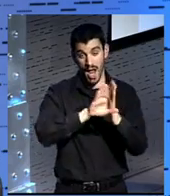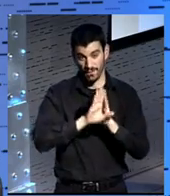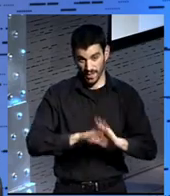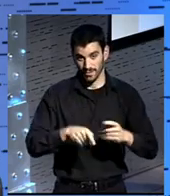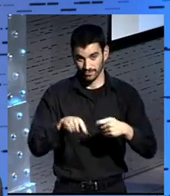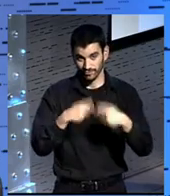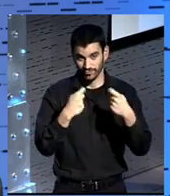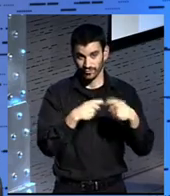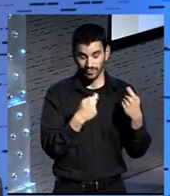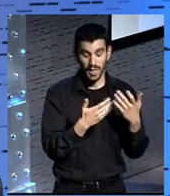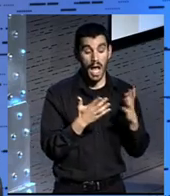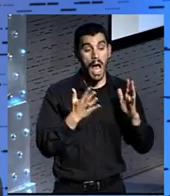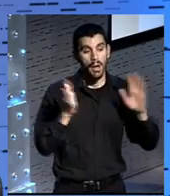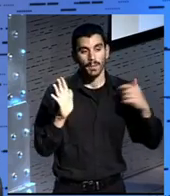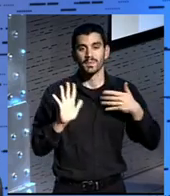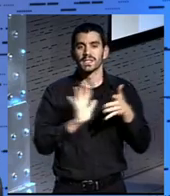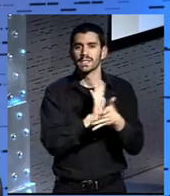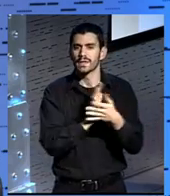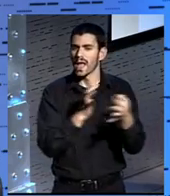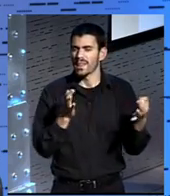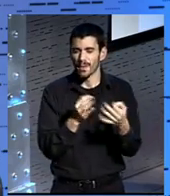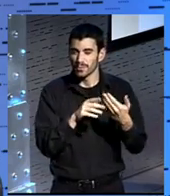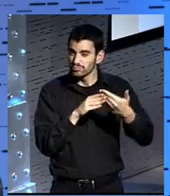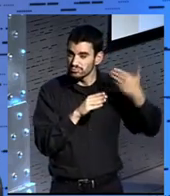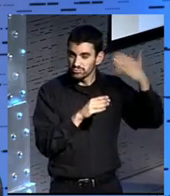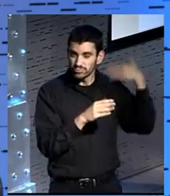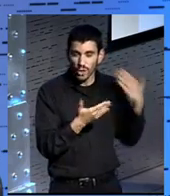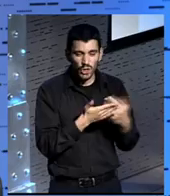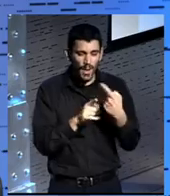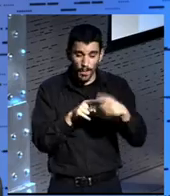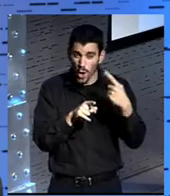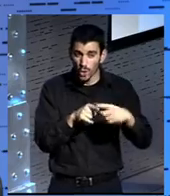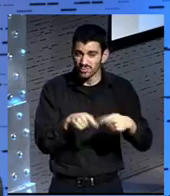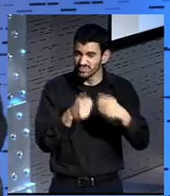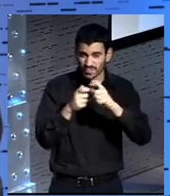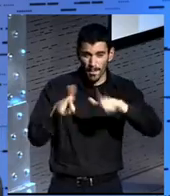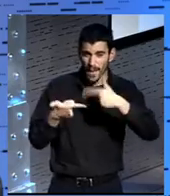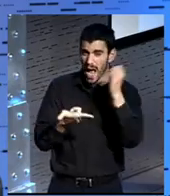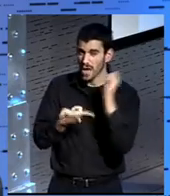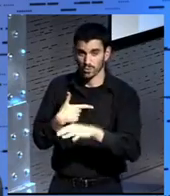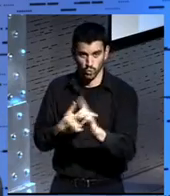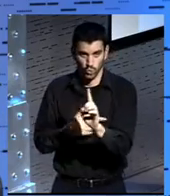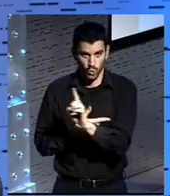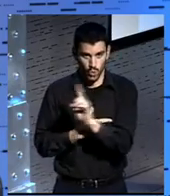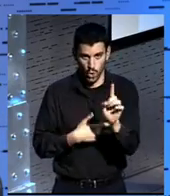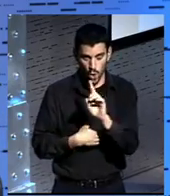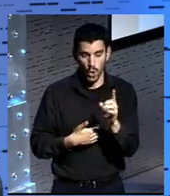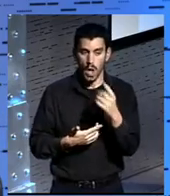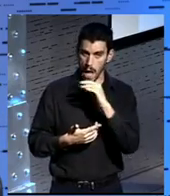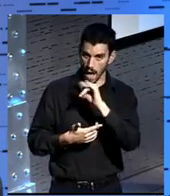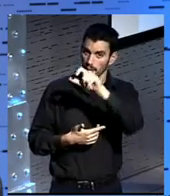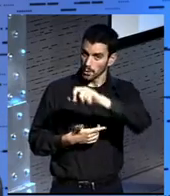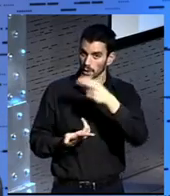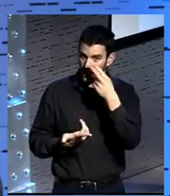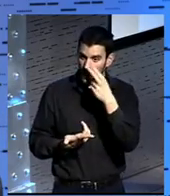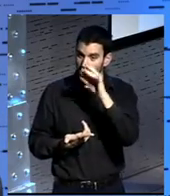los productos estructurados. Tienen una función, cubren una demanda, pero es una demanda que no es una demanda generalizada o de todos